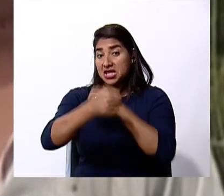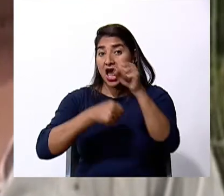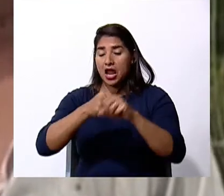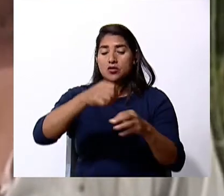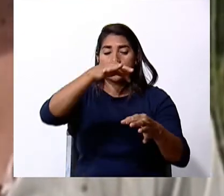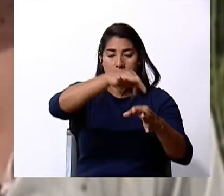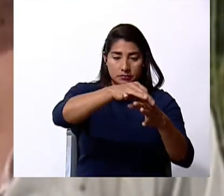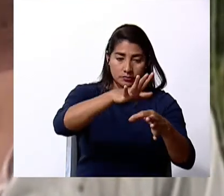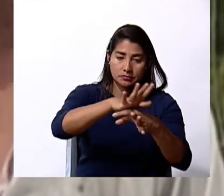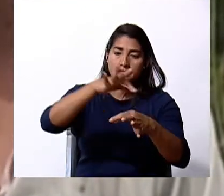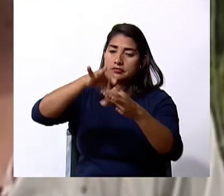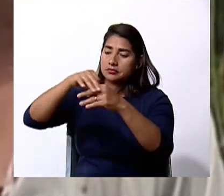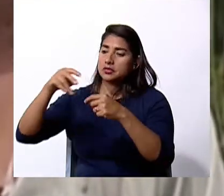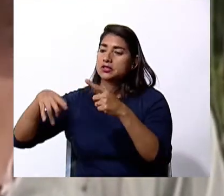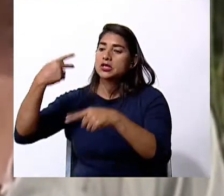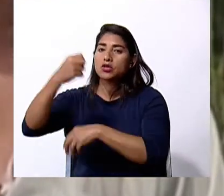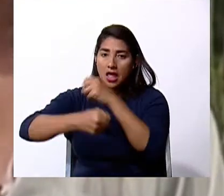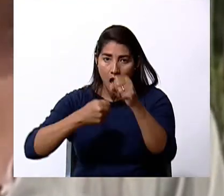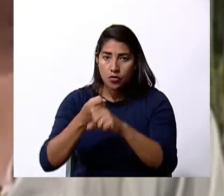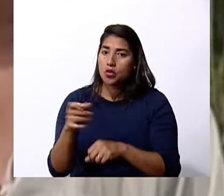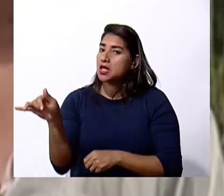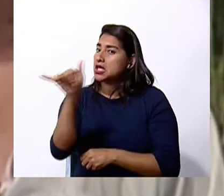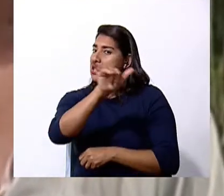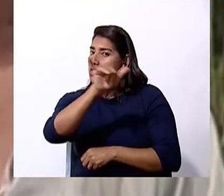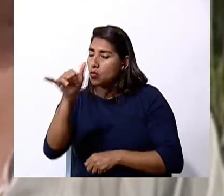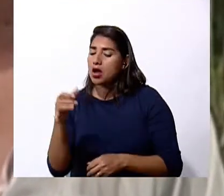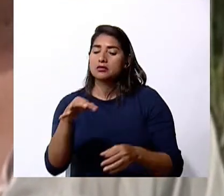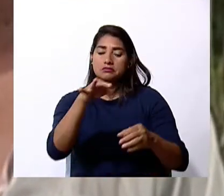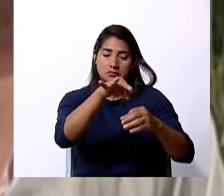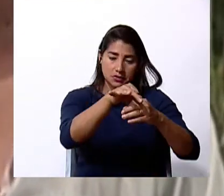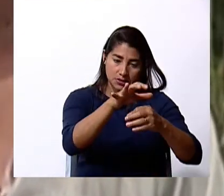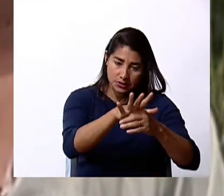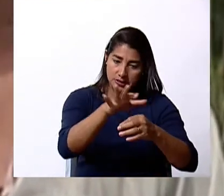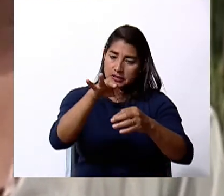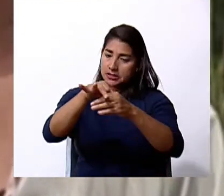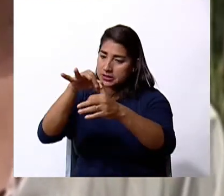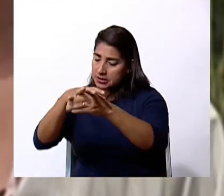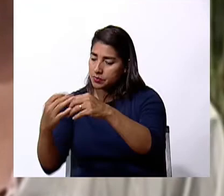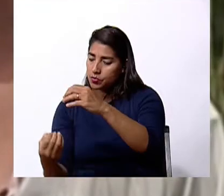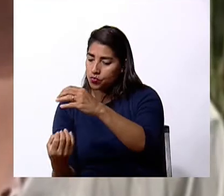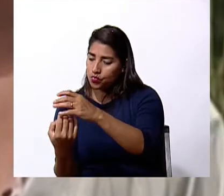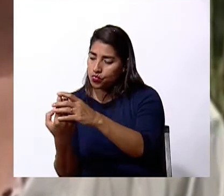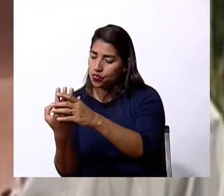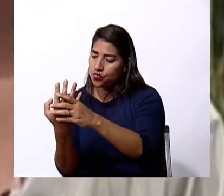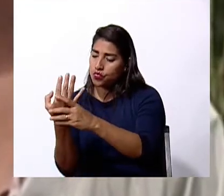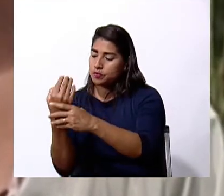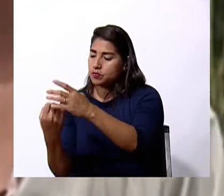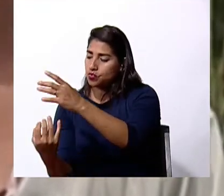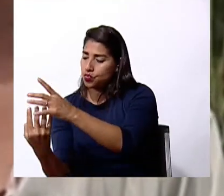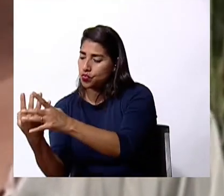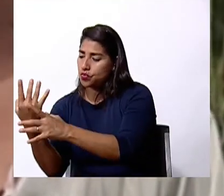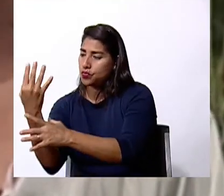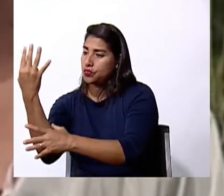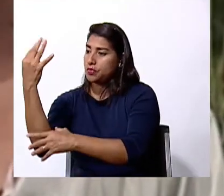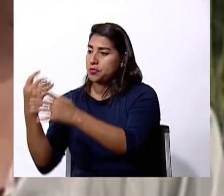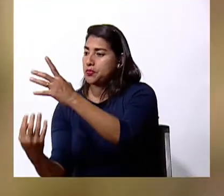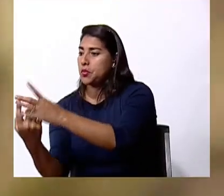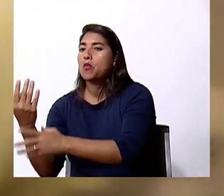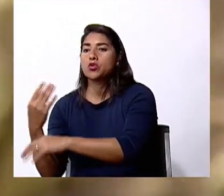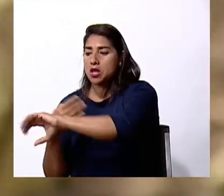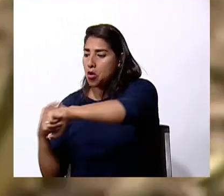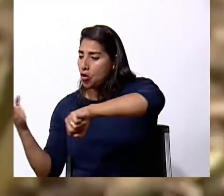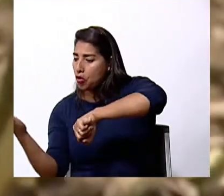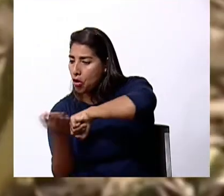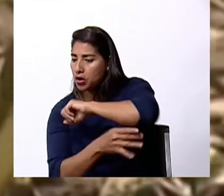siguiente año igualmente vuelve a echar brotes el tronco y puede seguir cortando.